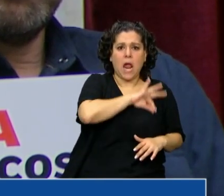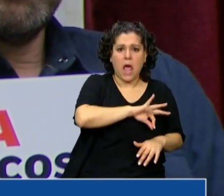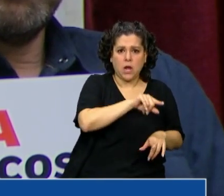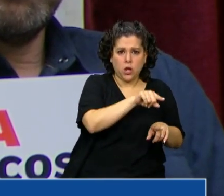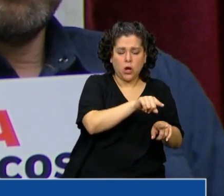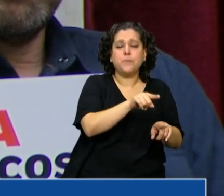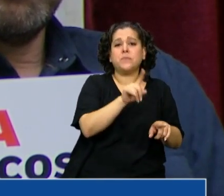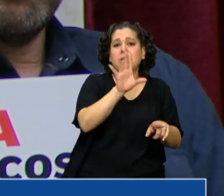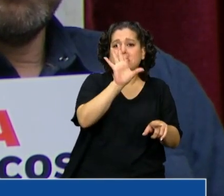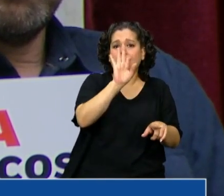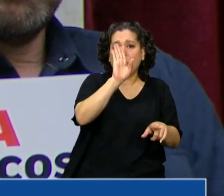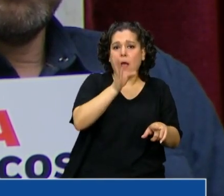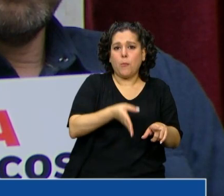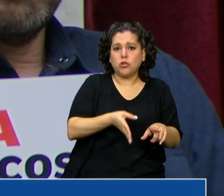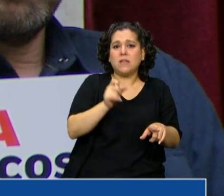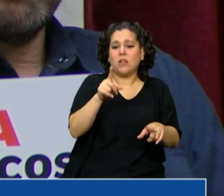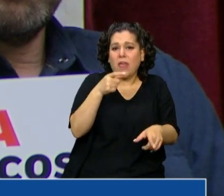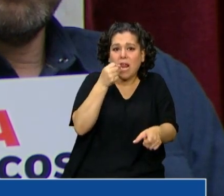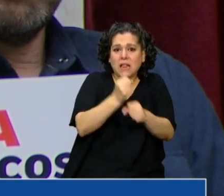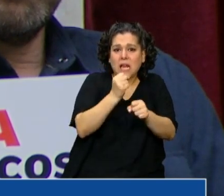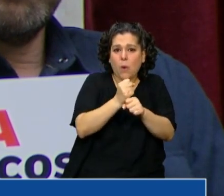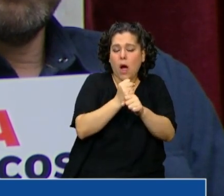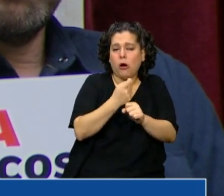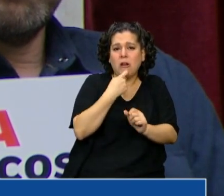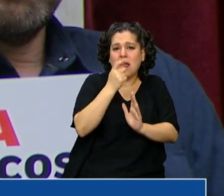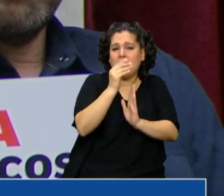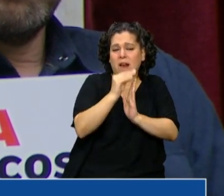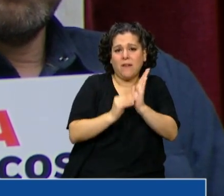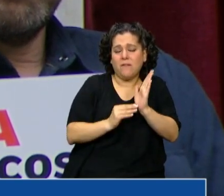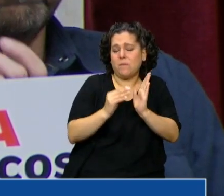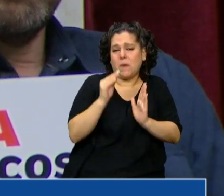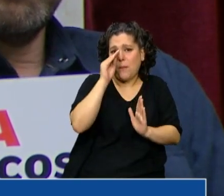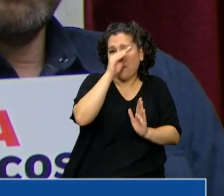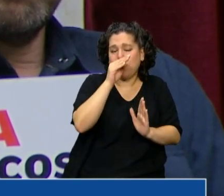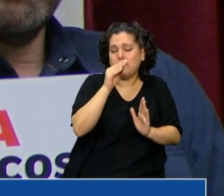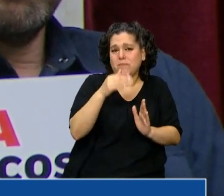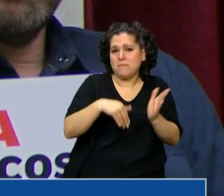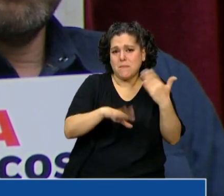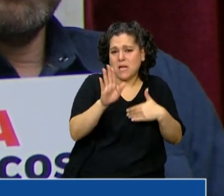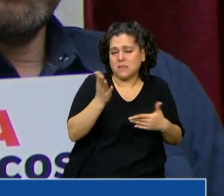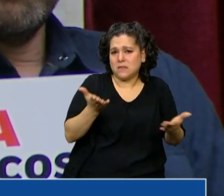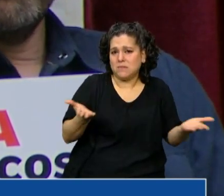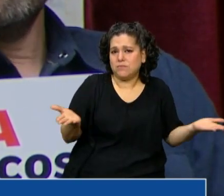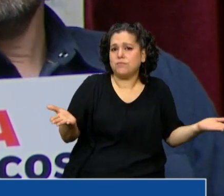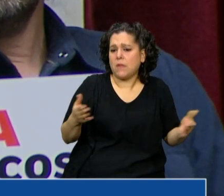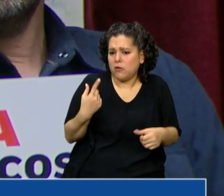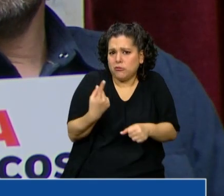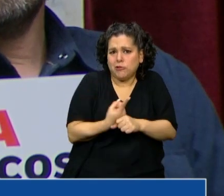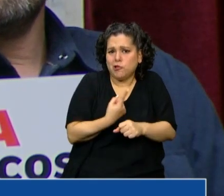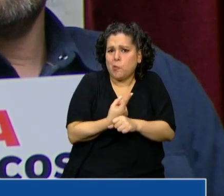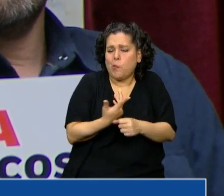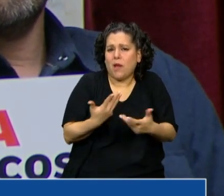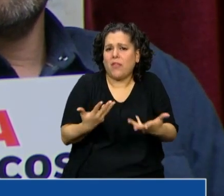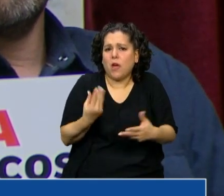el 50% de la fuerza laboral no está registrada, claramente no sirve para poder